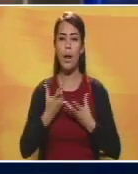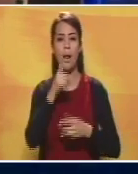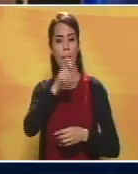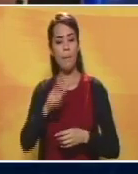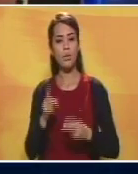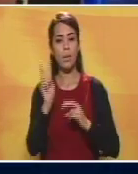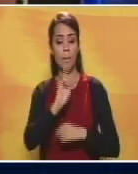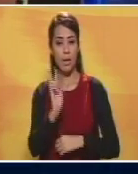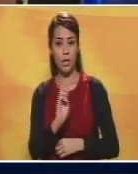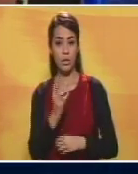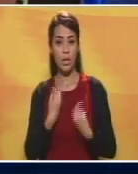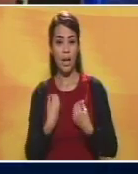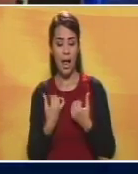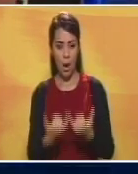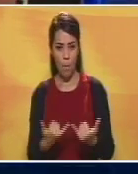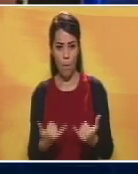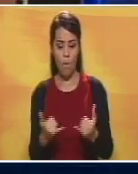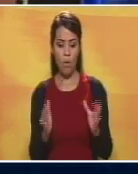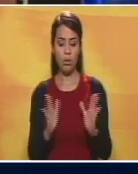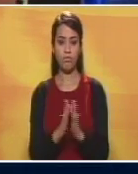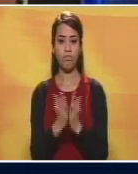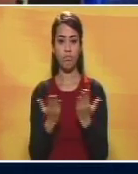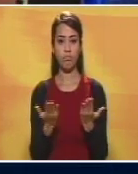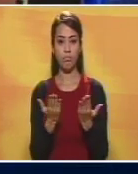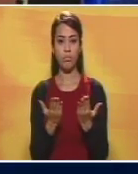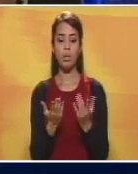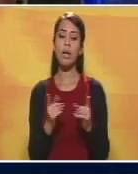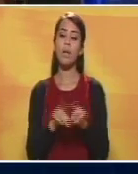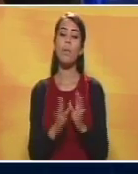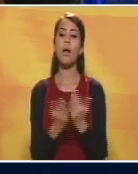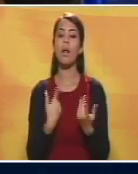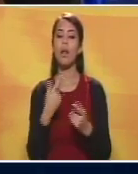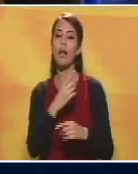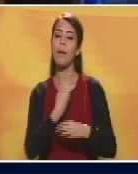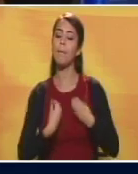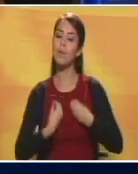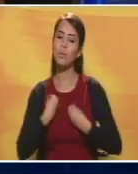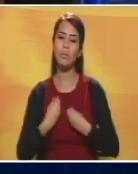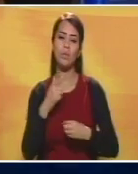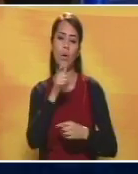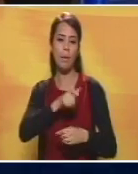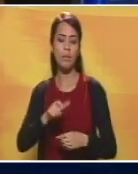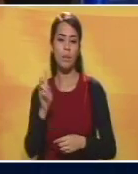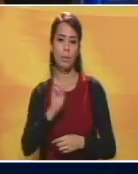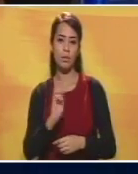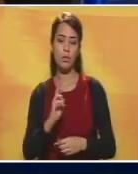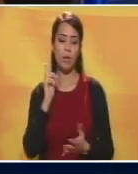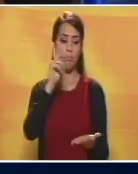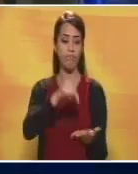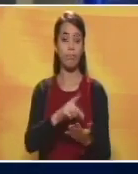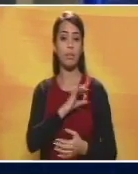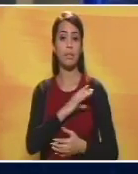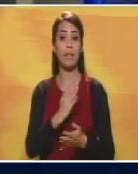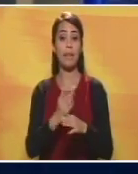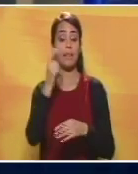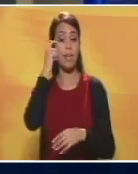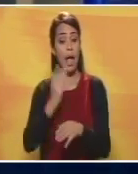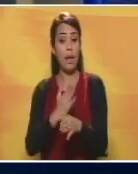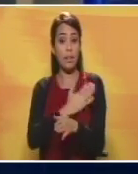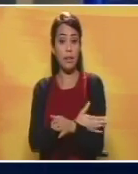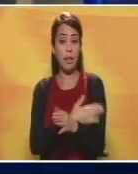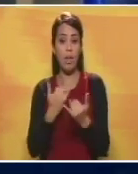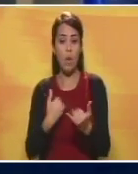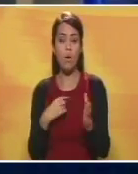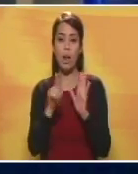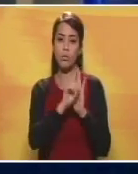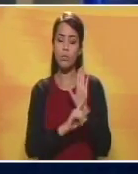que se encuentran tramitando el beneficio migratorio y recalcó la preocupación que tienen aquellos que llegaron a Chile días antes de entrar en vigencia